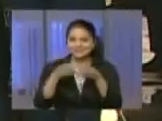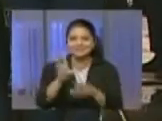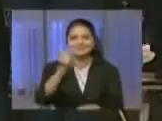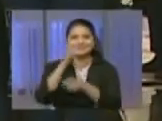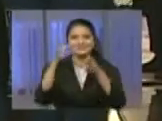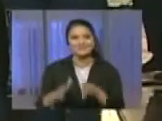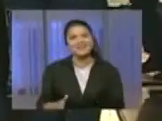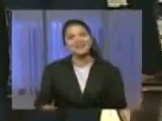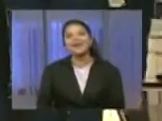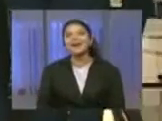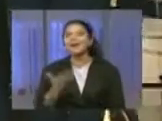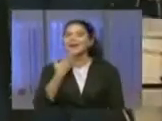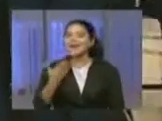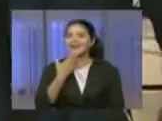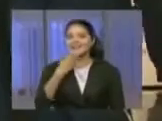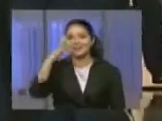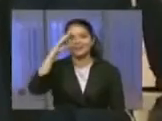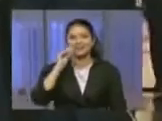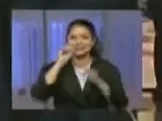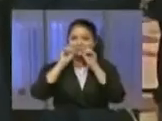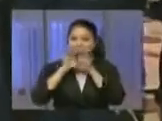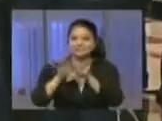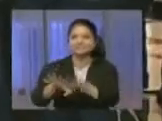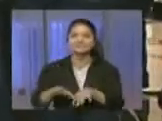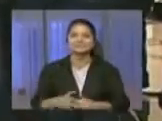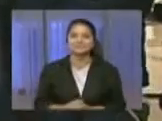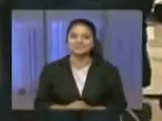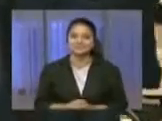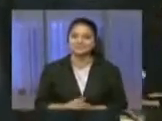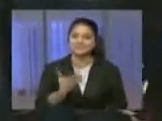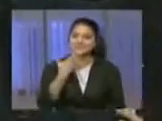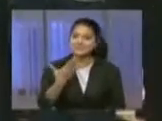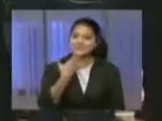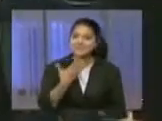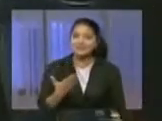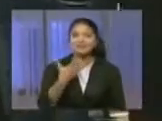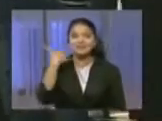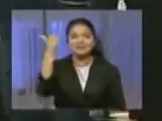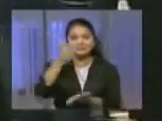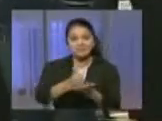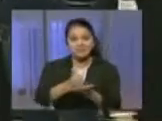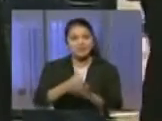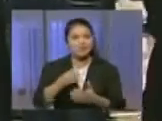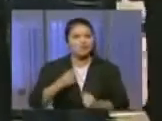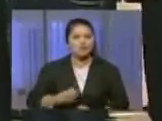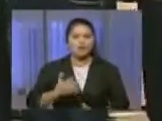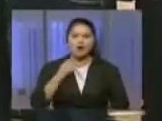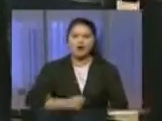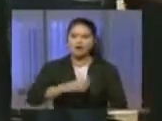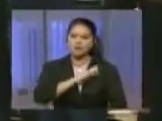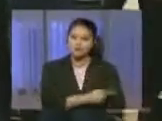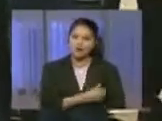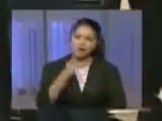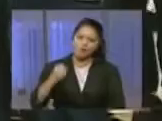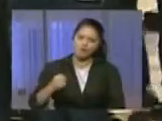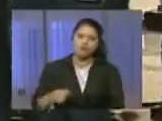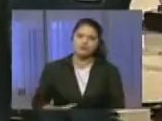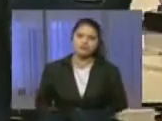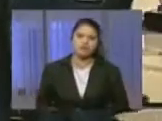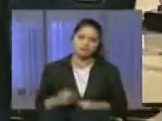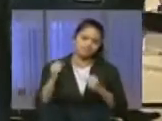gracias que Dios los bendiga pues Gracias Amén mucha fuerza Pues bueno adelante